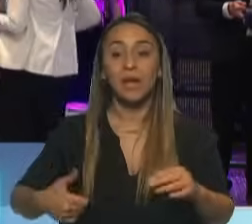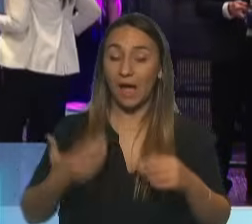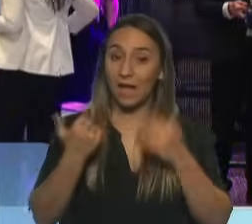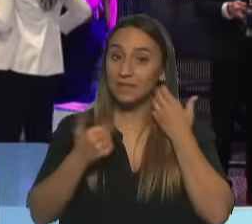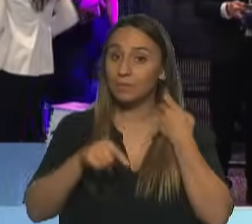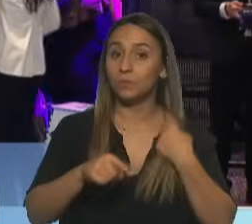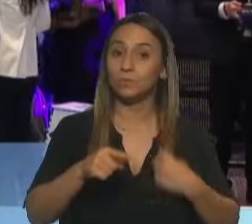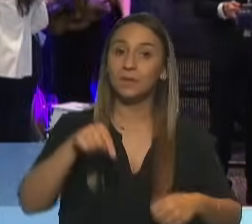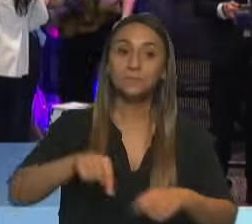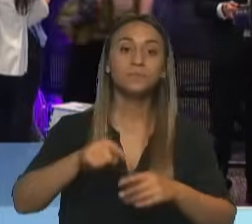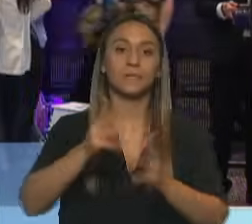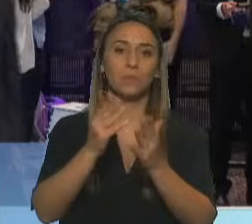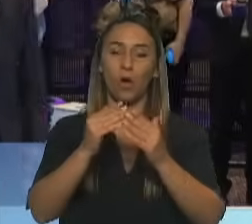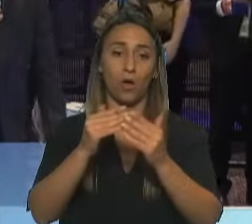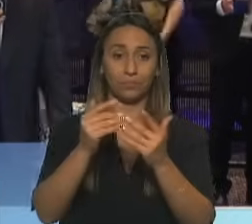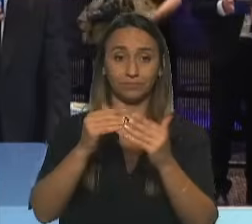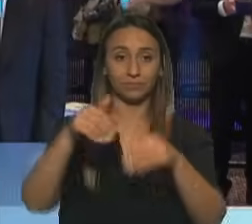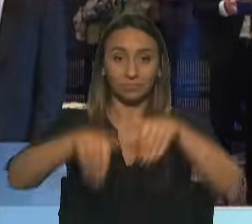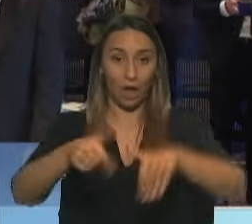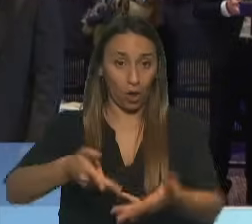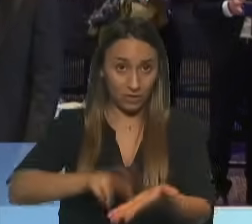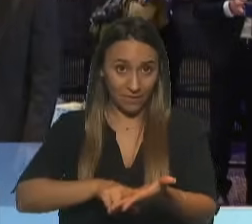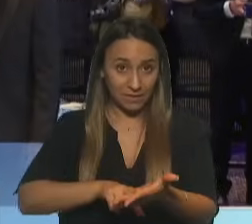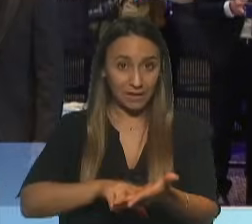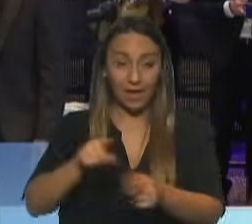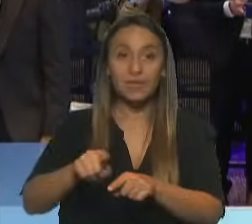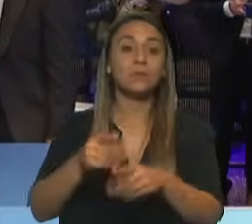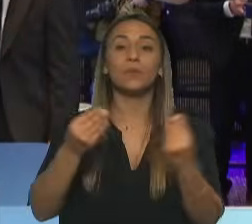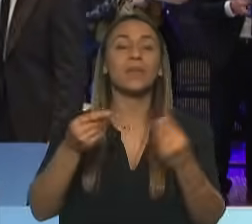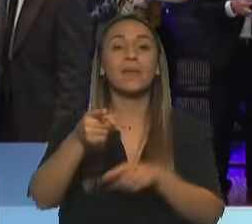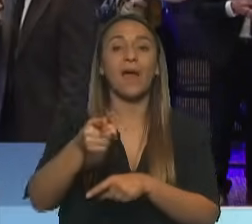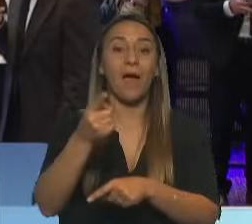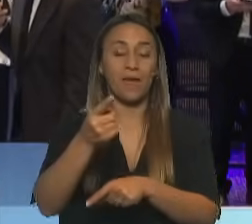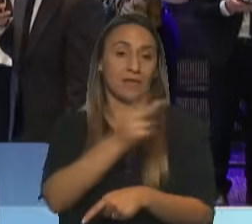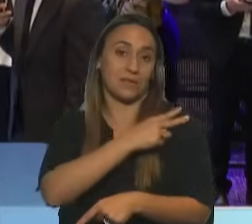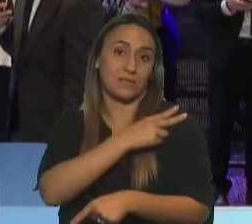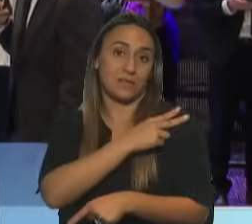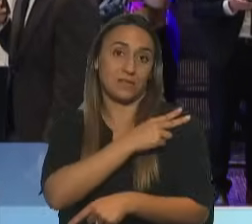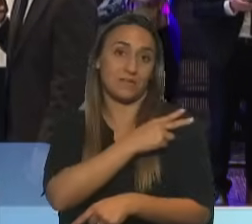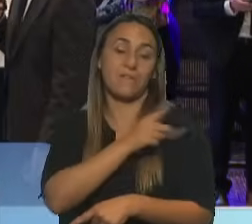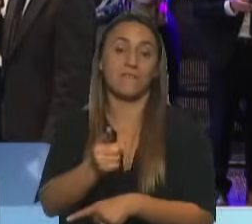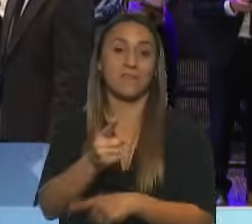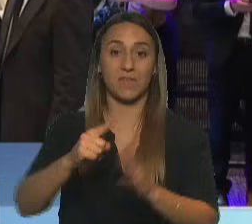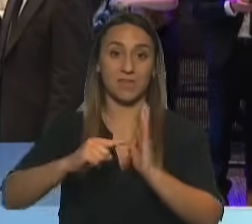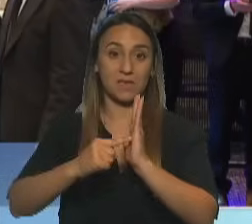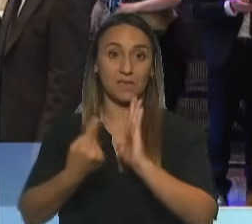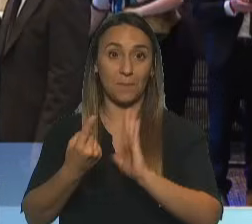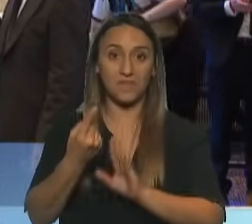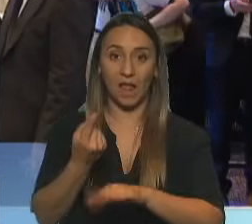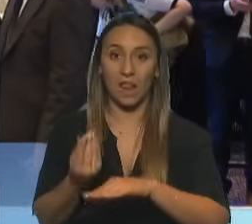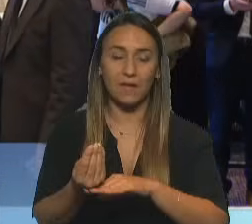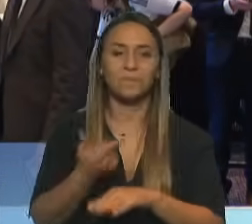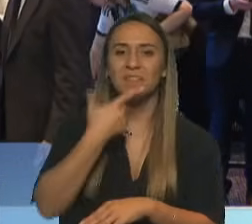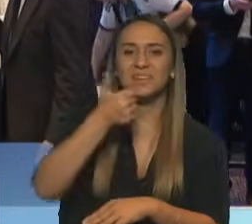El balotaje. el balotaje Exacto. por justamente el jefe de gobierno porteño. Sí, Exacto. exactamente, cuando Leandro Santoro decide Sí. bajarse